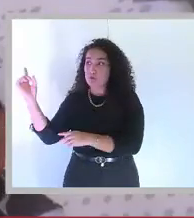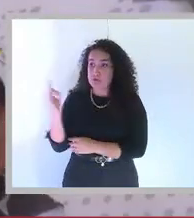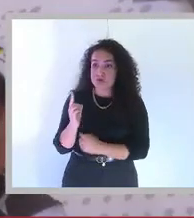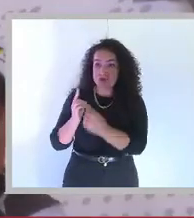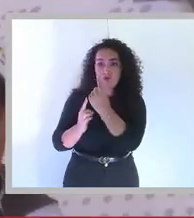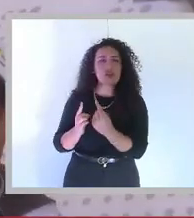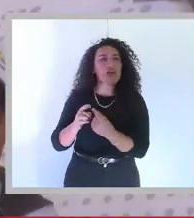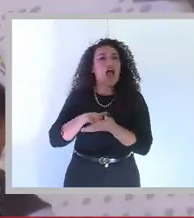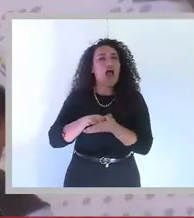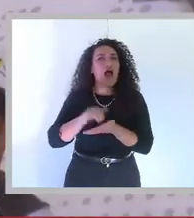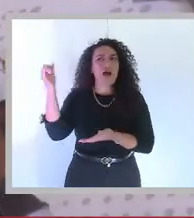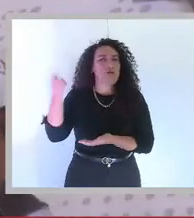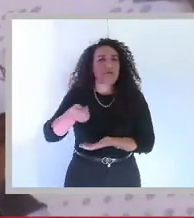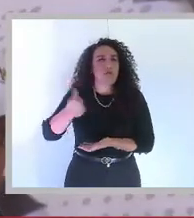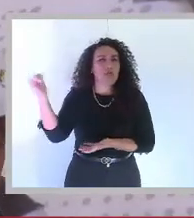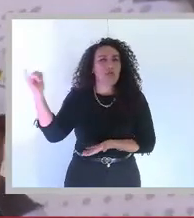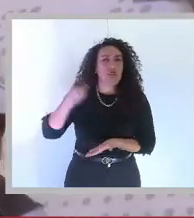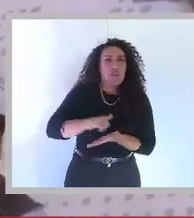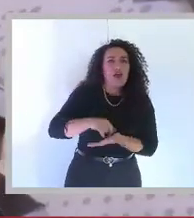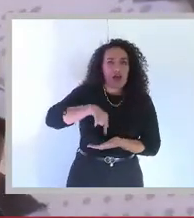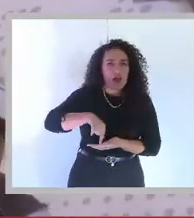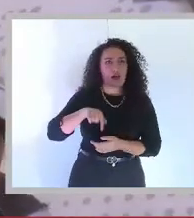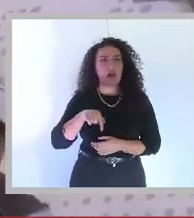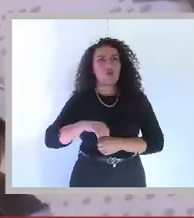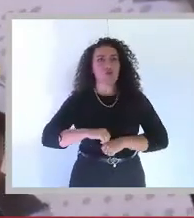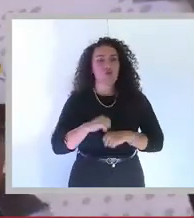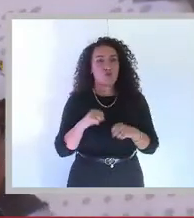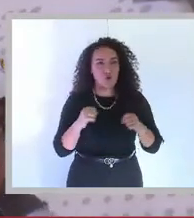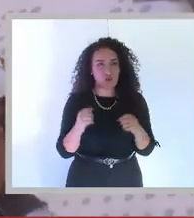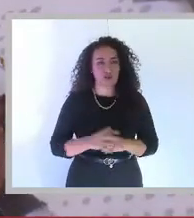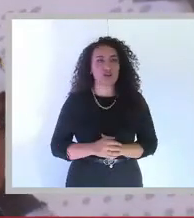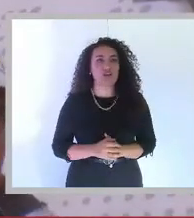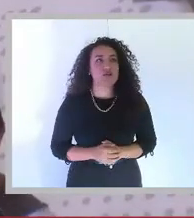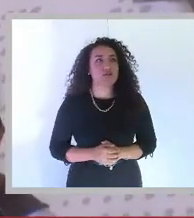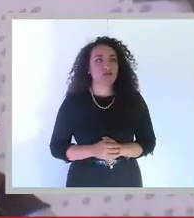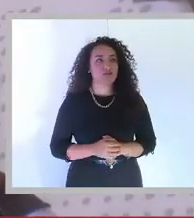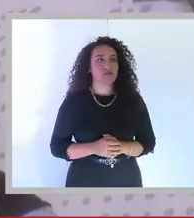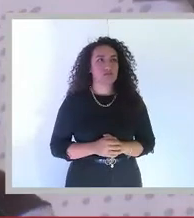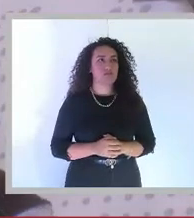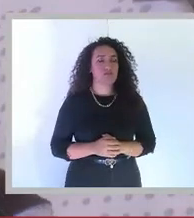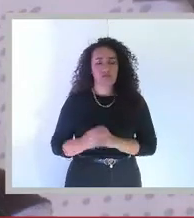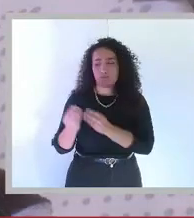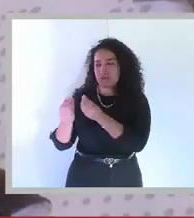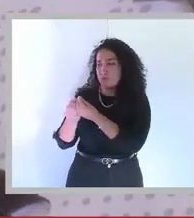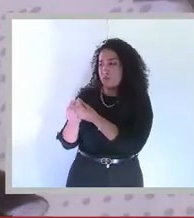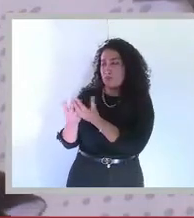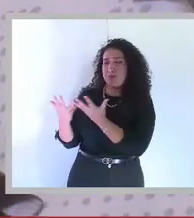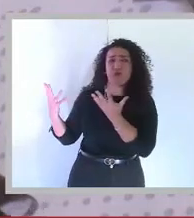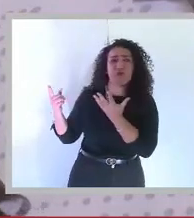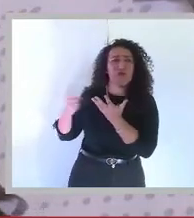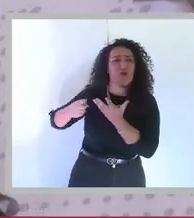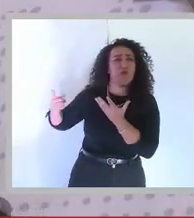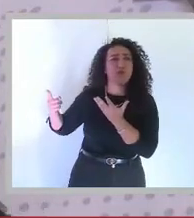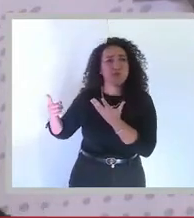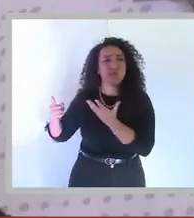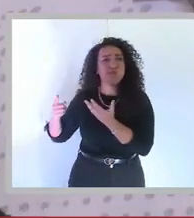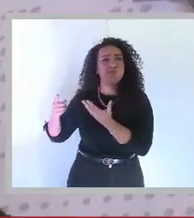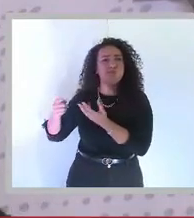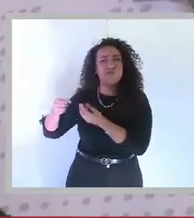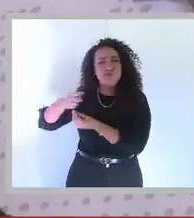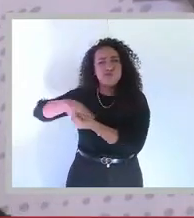entonces no los voy a mencionar. Y aquí hay tanta gente de nuestros